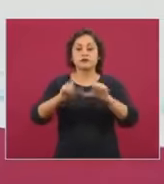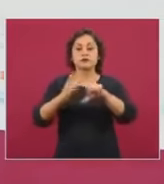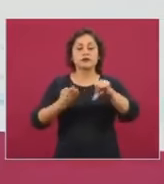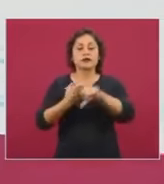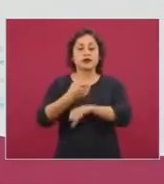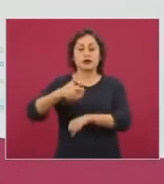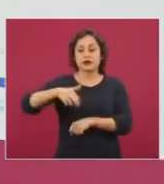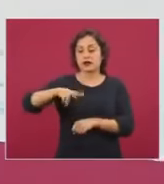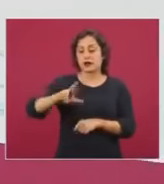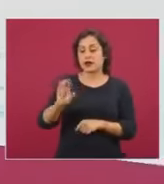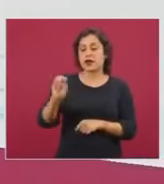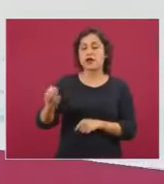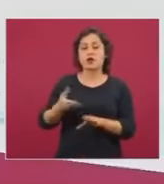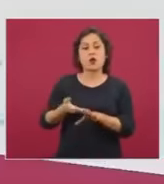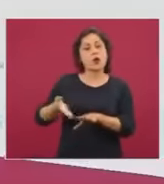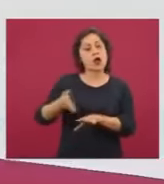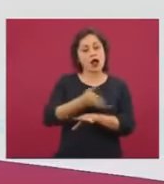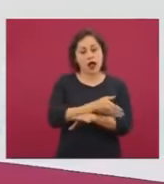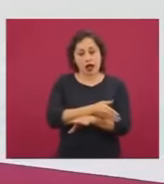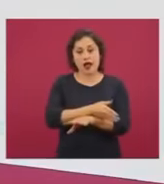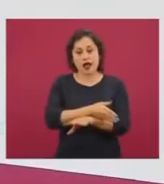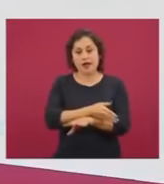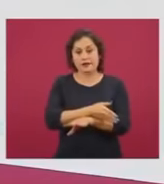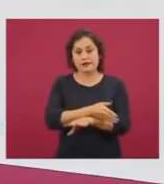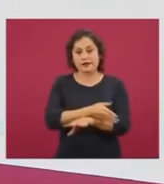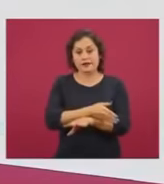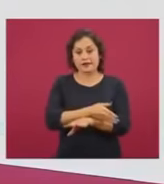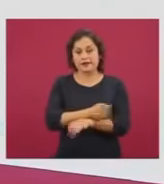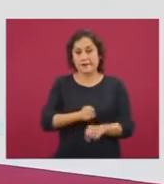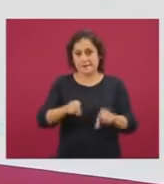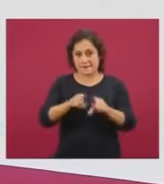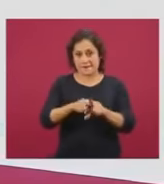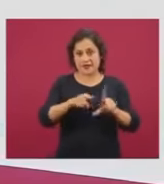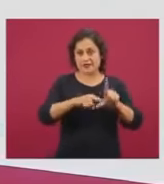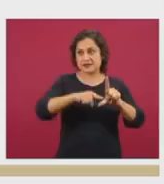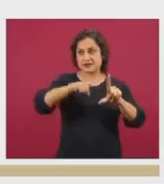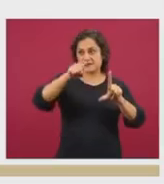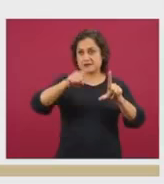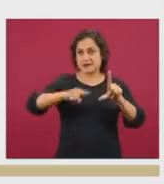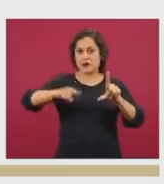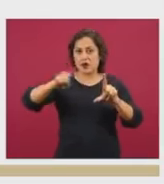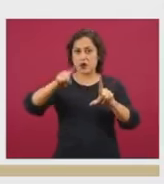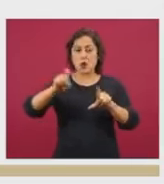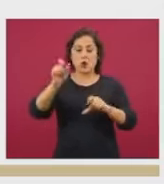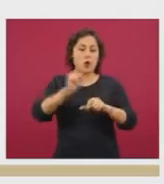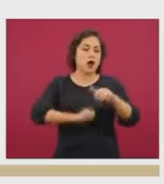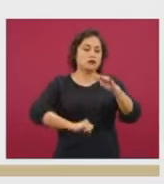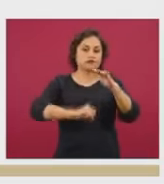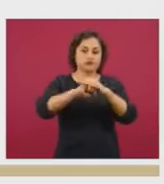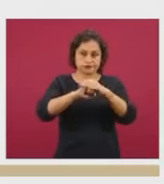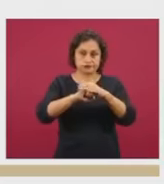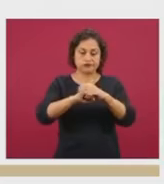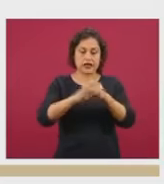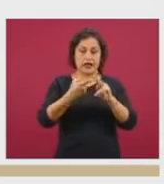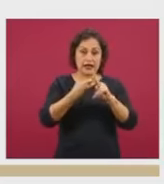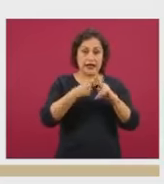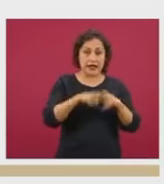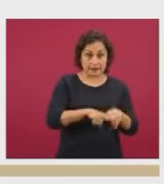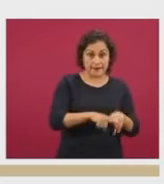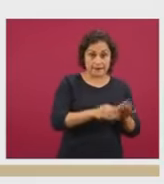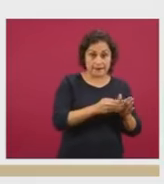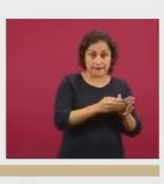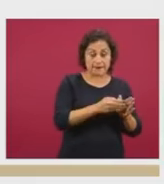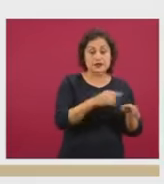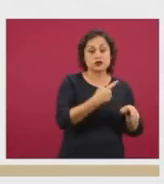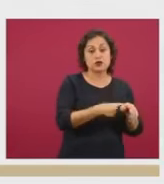después de una curva también muy similar a lo que vemos en la curva epidémica, que tuvo un primer brote y después un